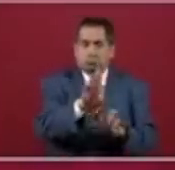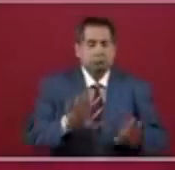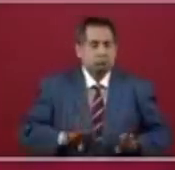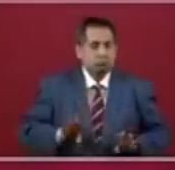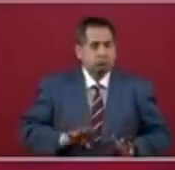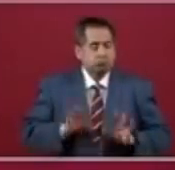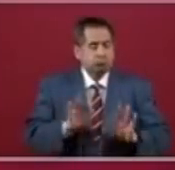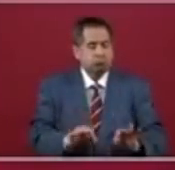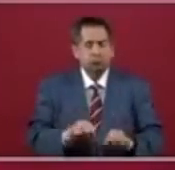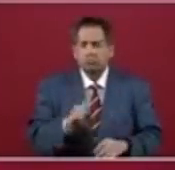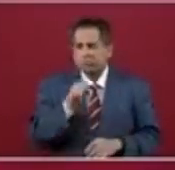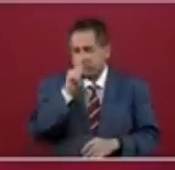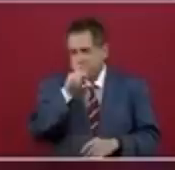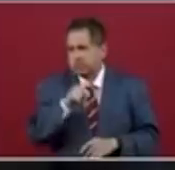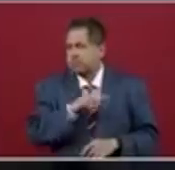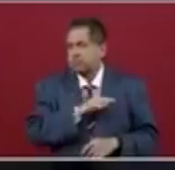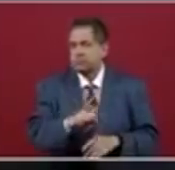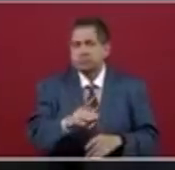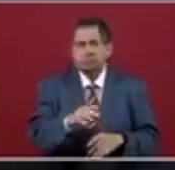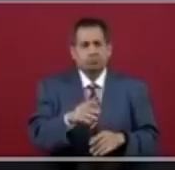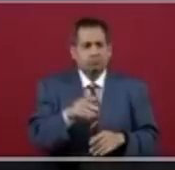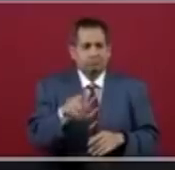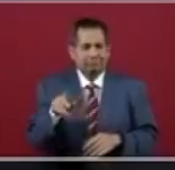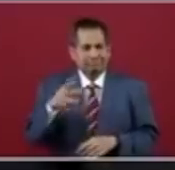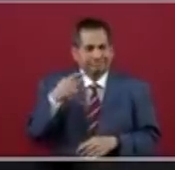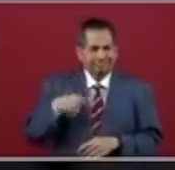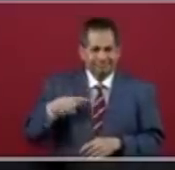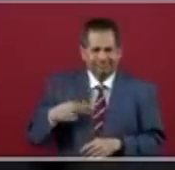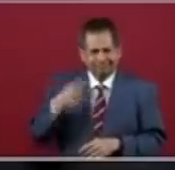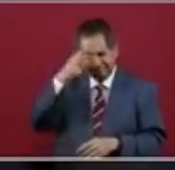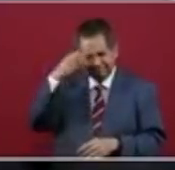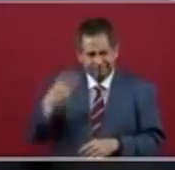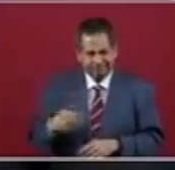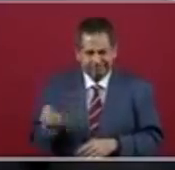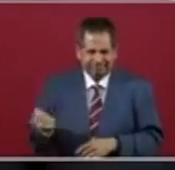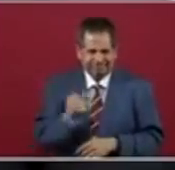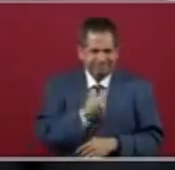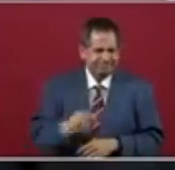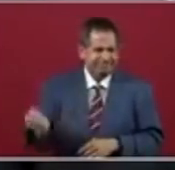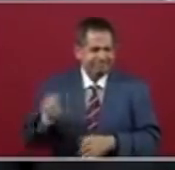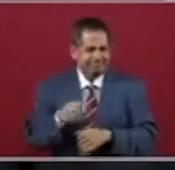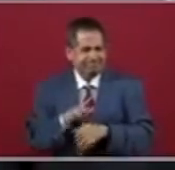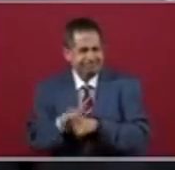Estamos hablando de los mejores trabajadores del mundo.